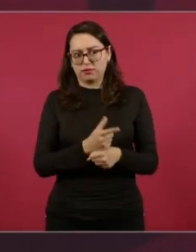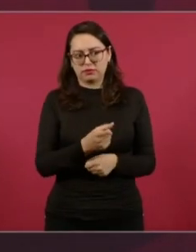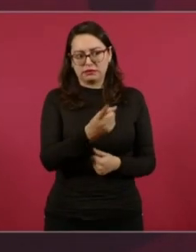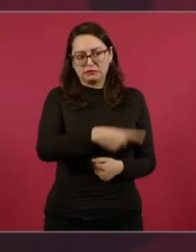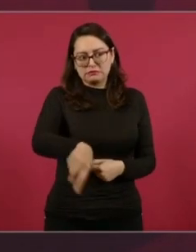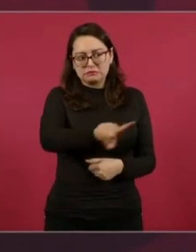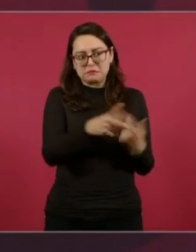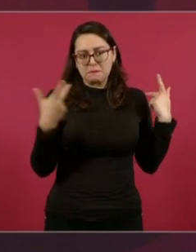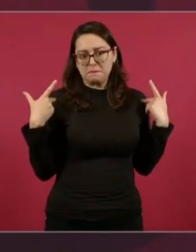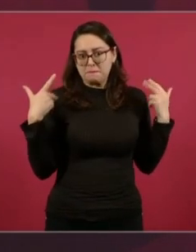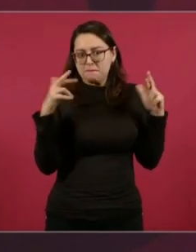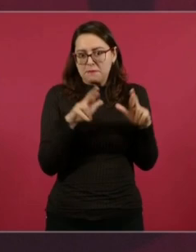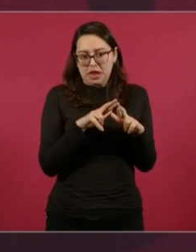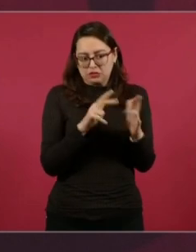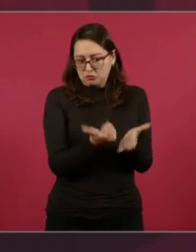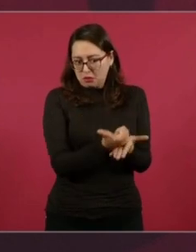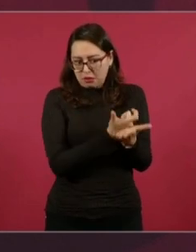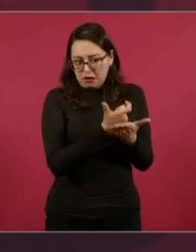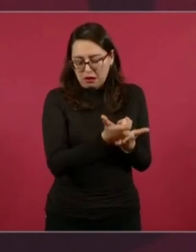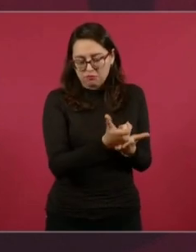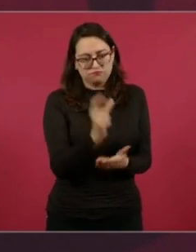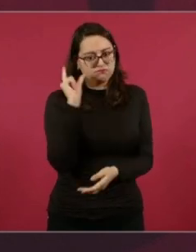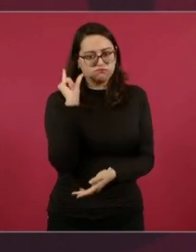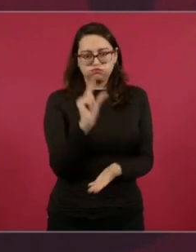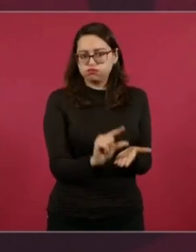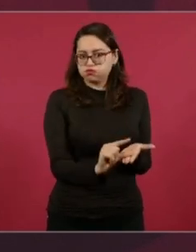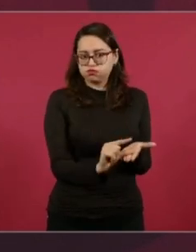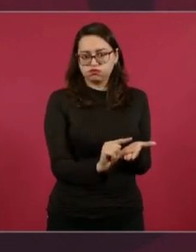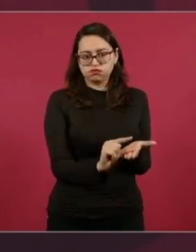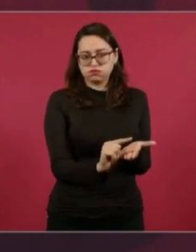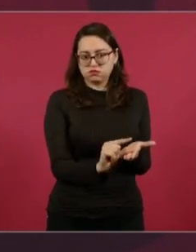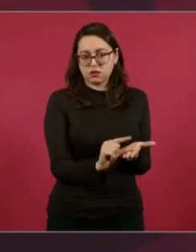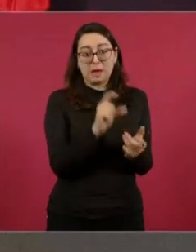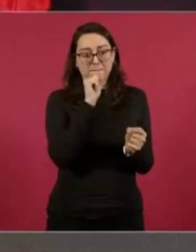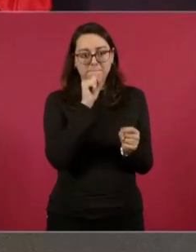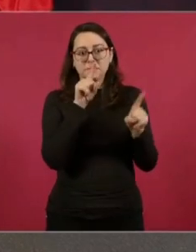en general y los trabajadores de la educación.